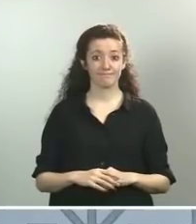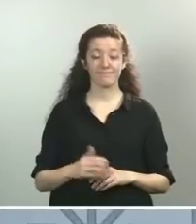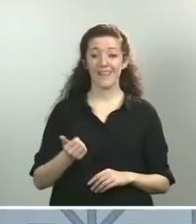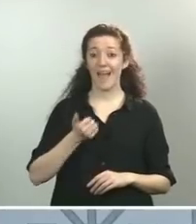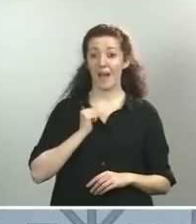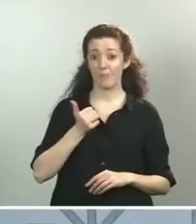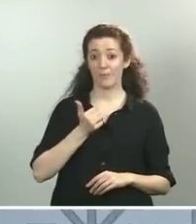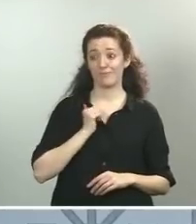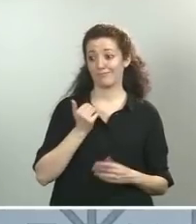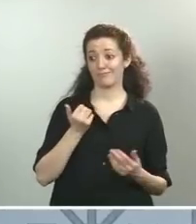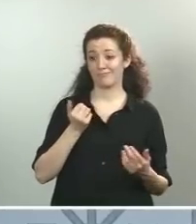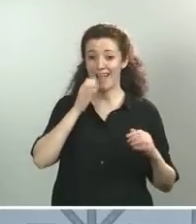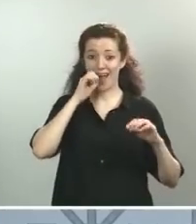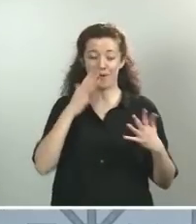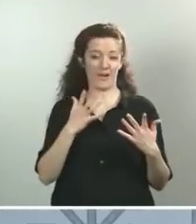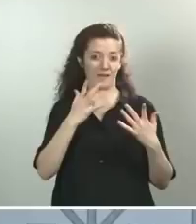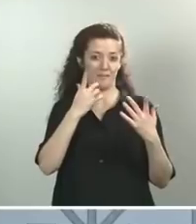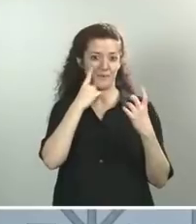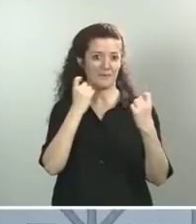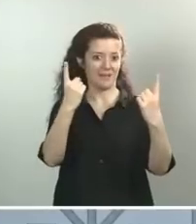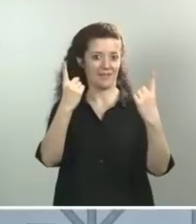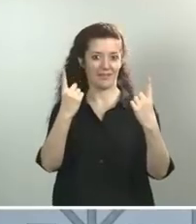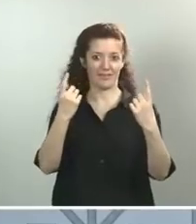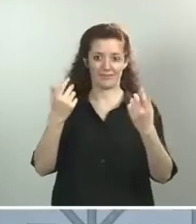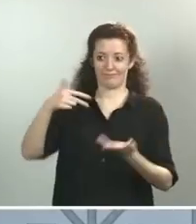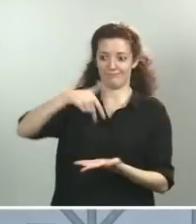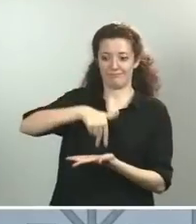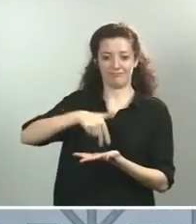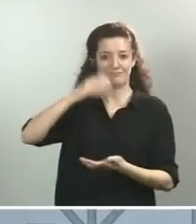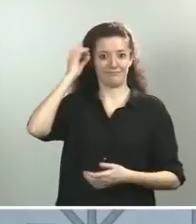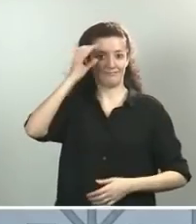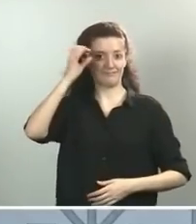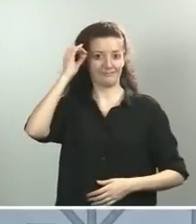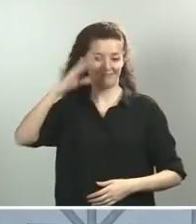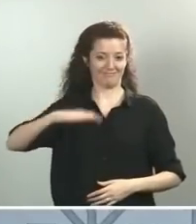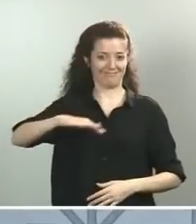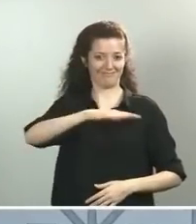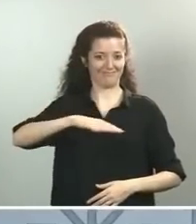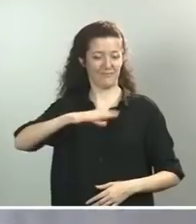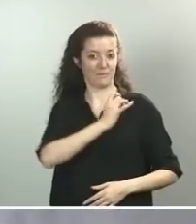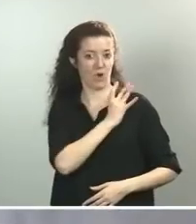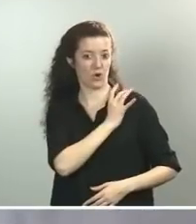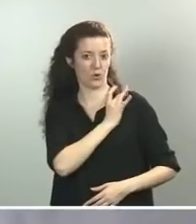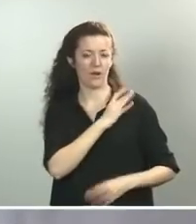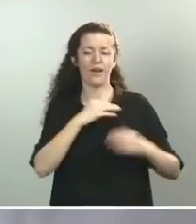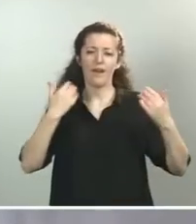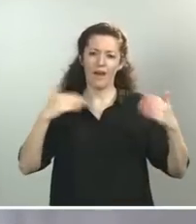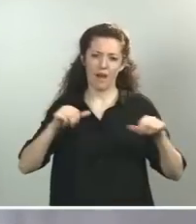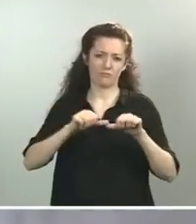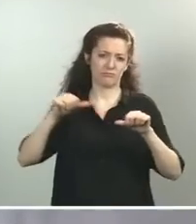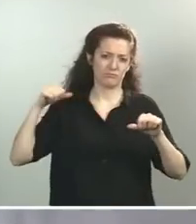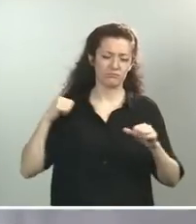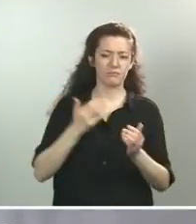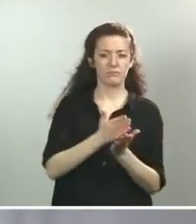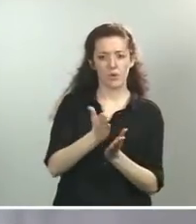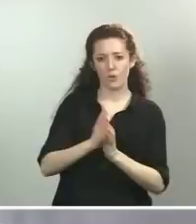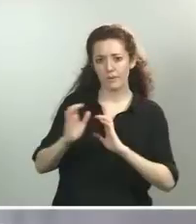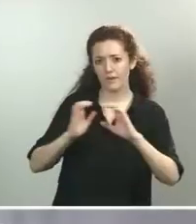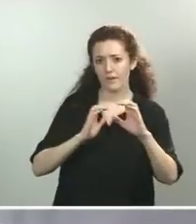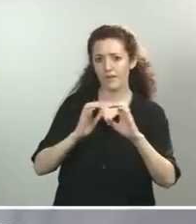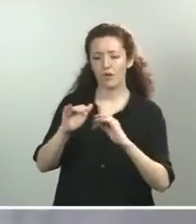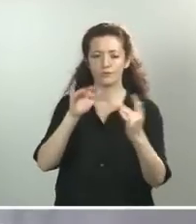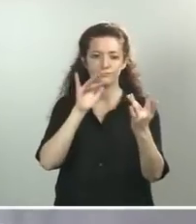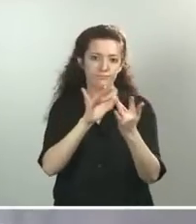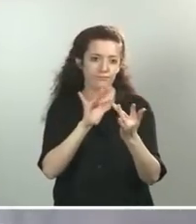aunque non deixo de interactuar con os medios de comunicación nas últimas semanas e nos últimos 15 días,